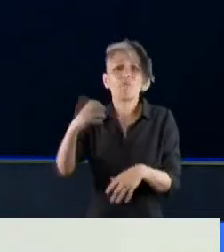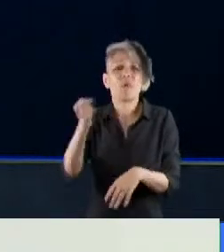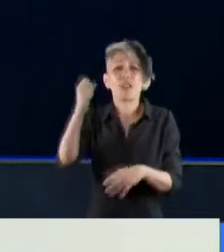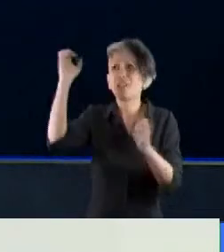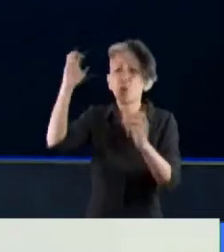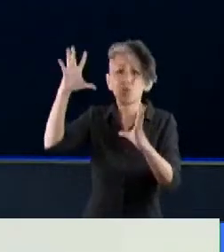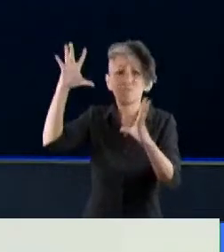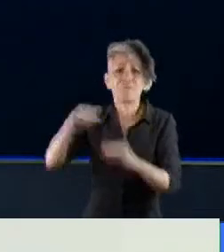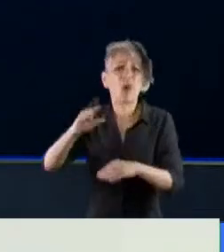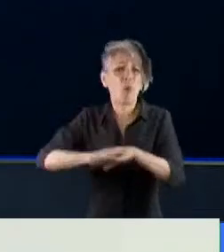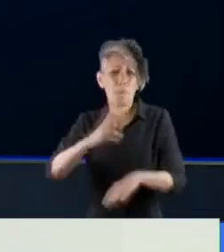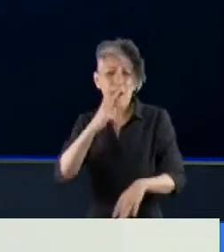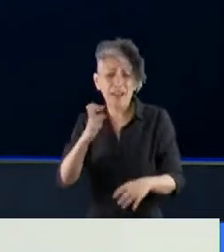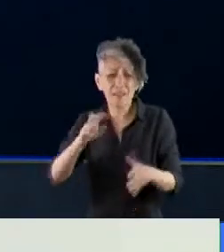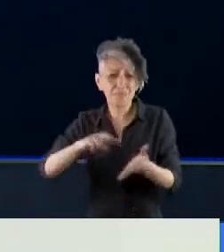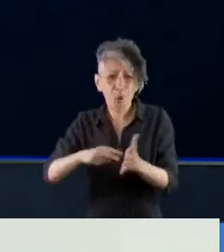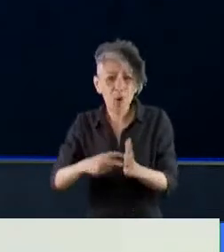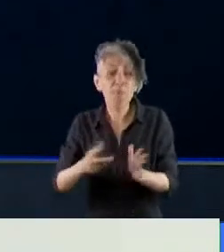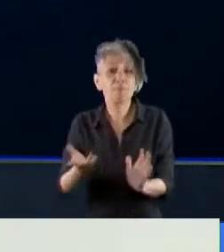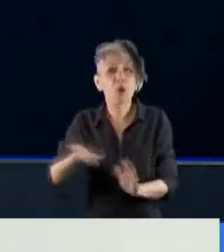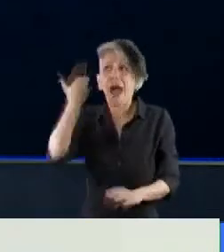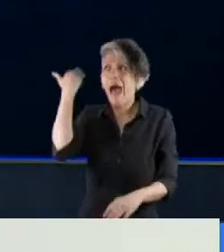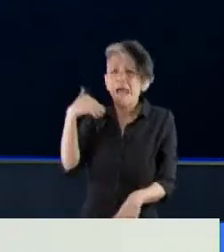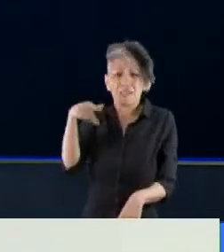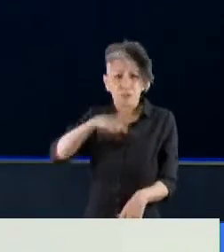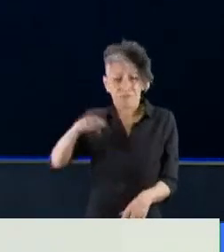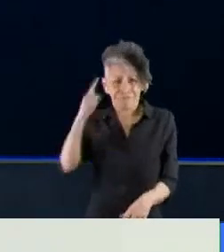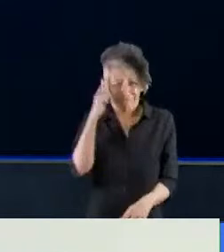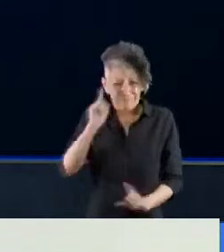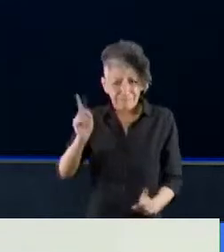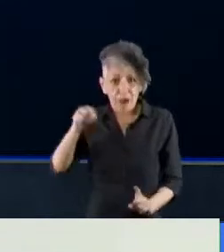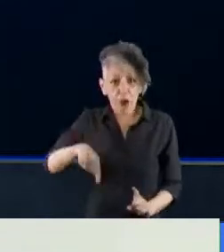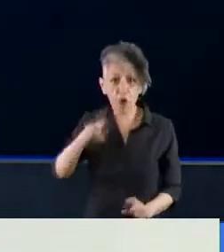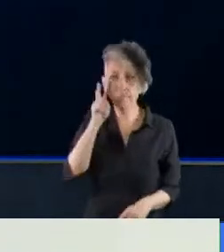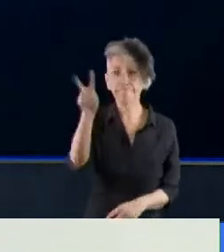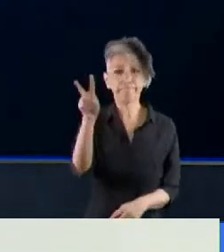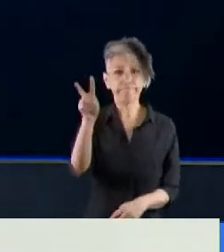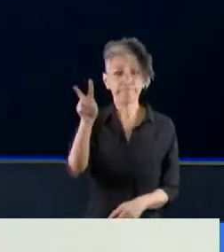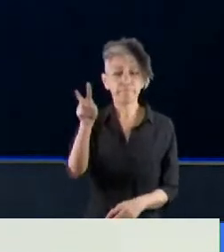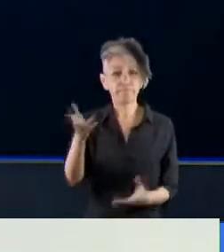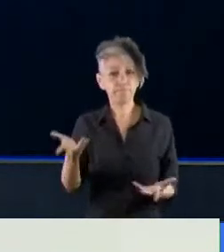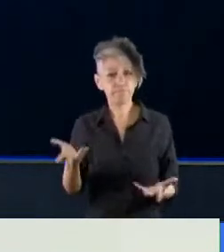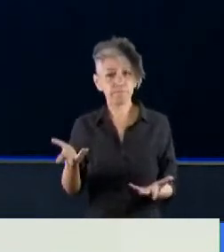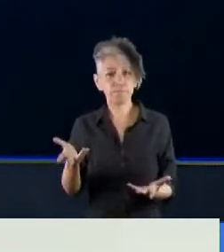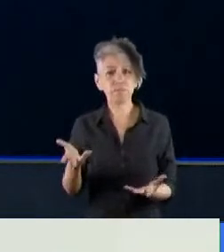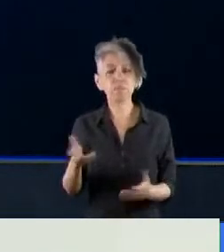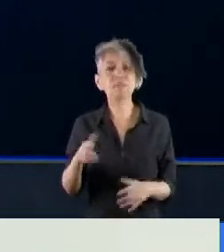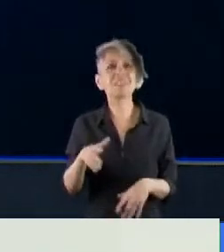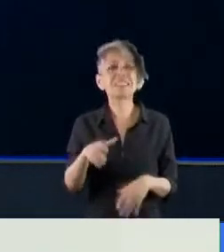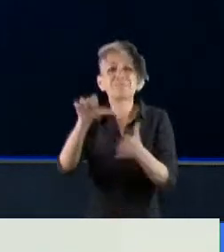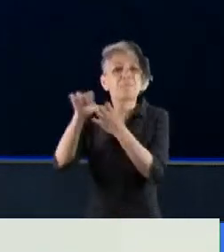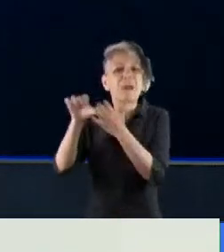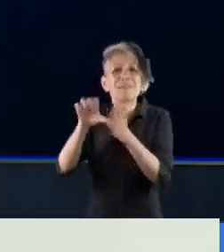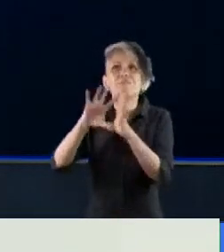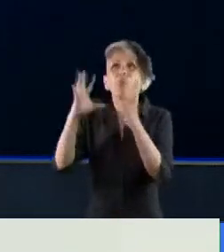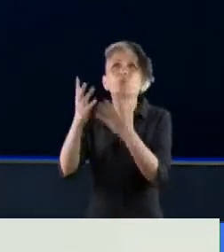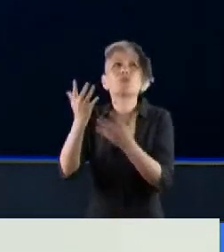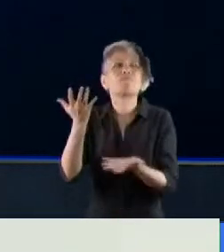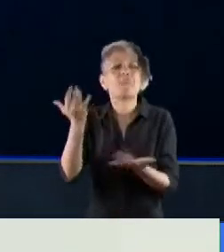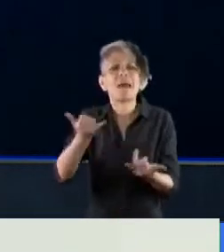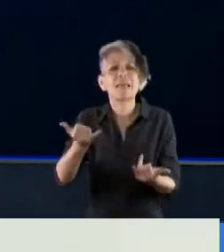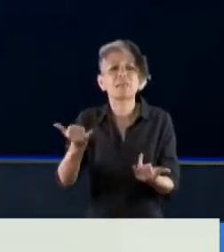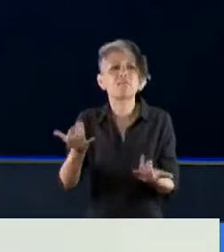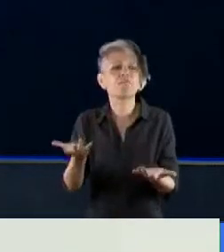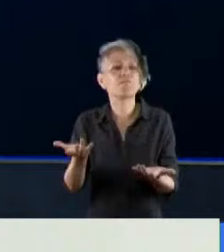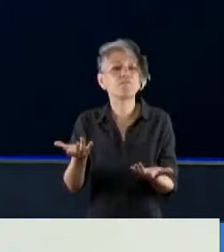detonando cualquier tipo de medida similar a la que Massa está propulsando ahora. Entonces la pregunta es, si antes no lo hacía, ¿por